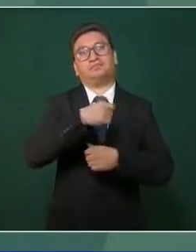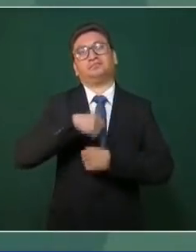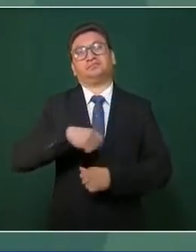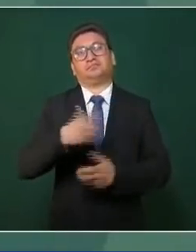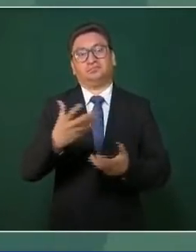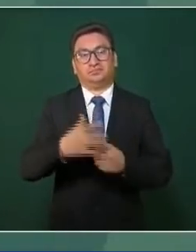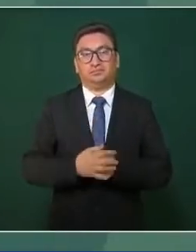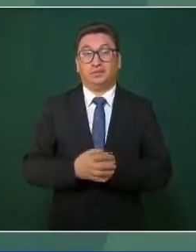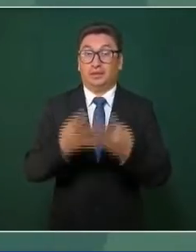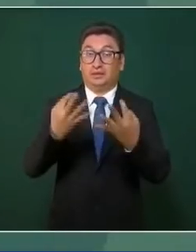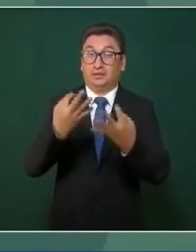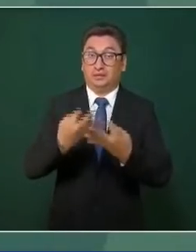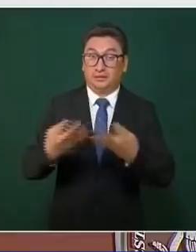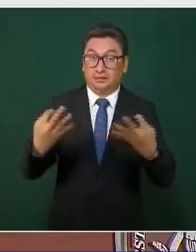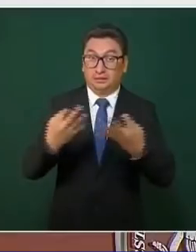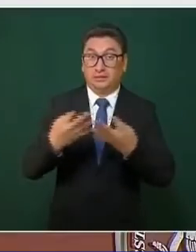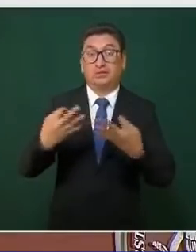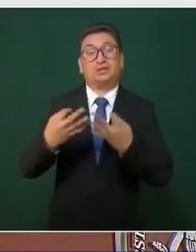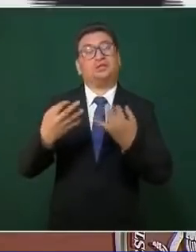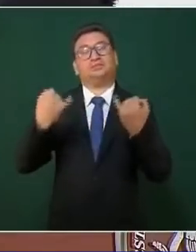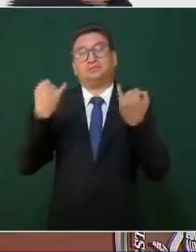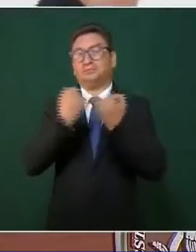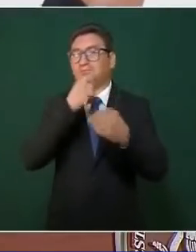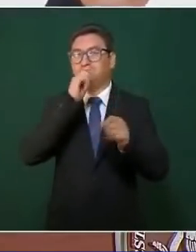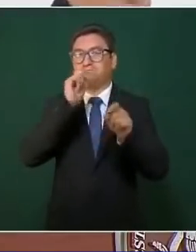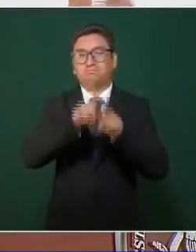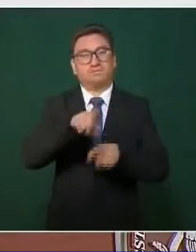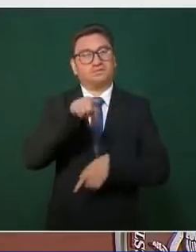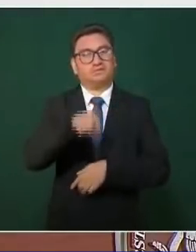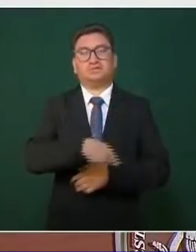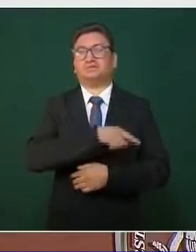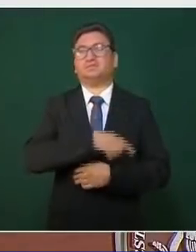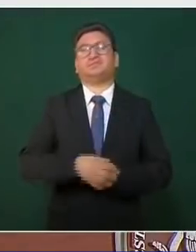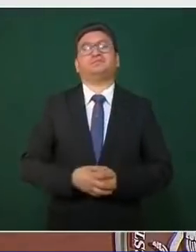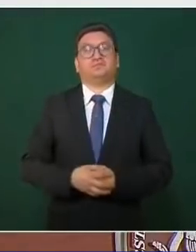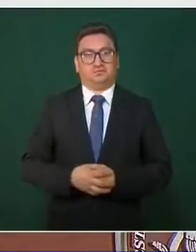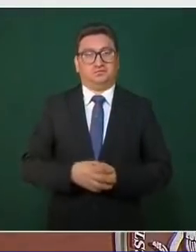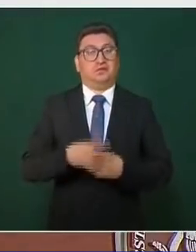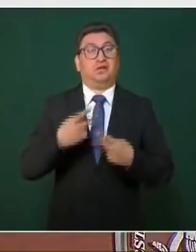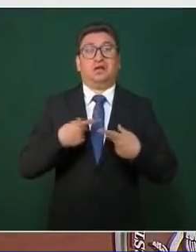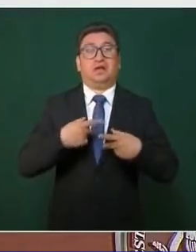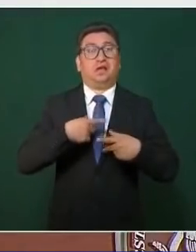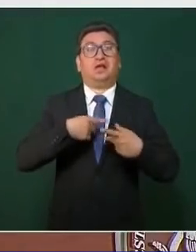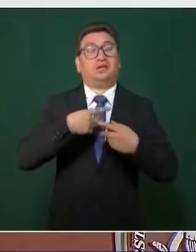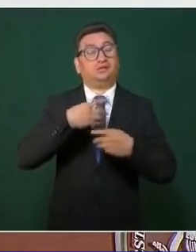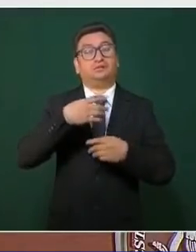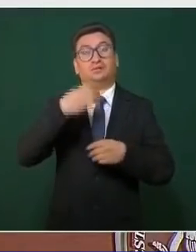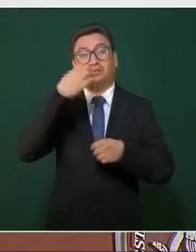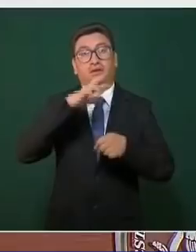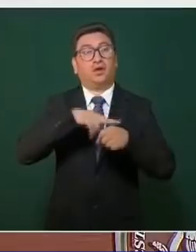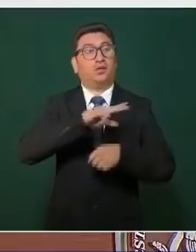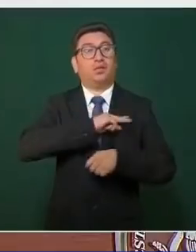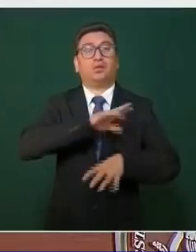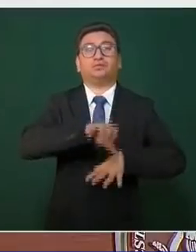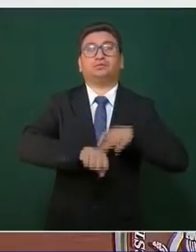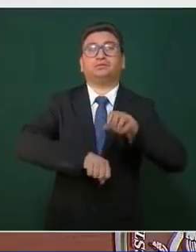las tierras también acaparadas por particulares,